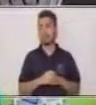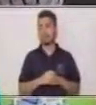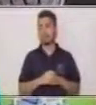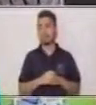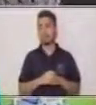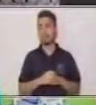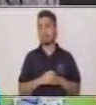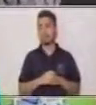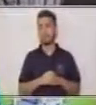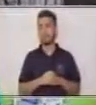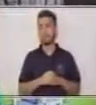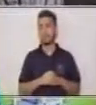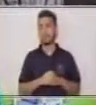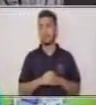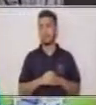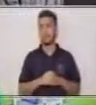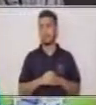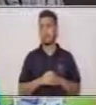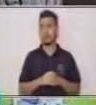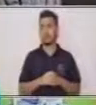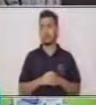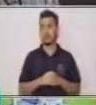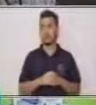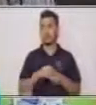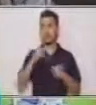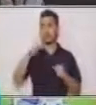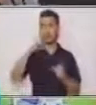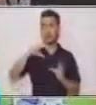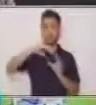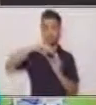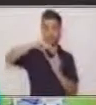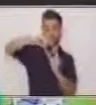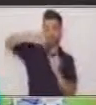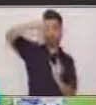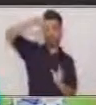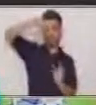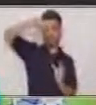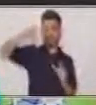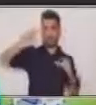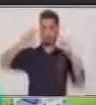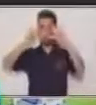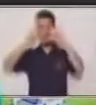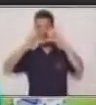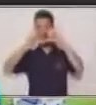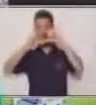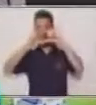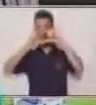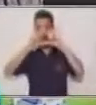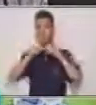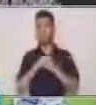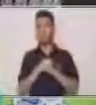Si colocamos un rectángulo grande, un triángulo y